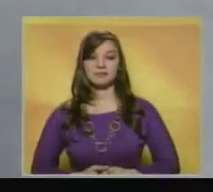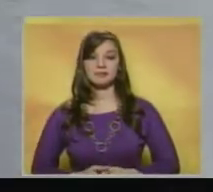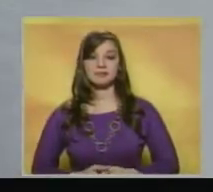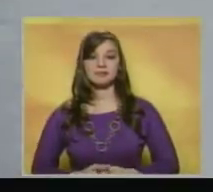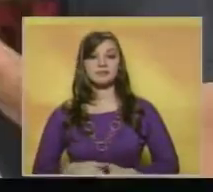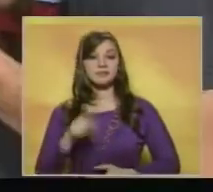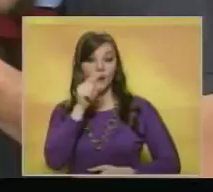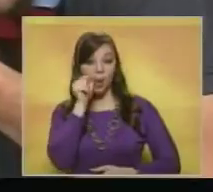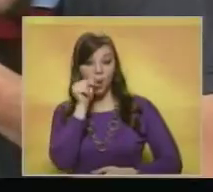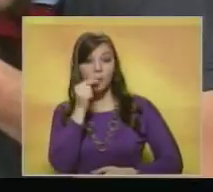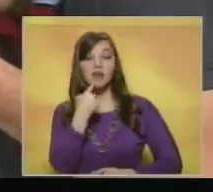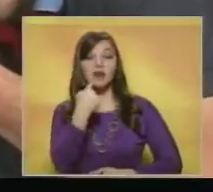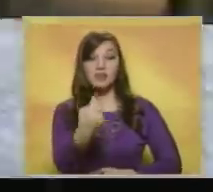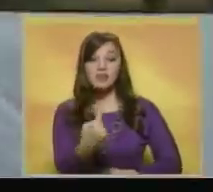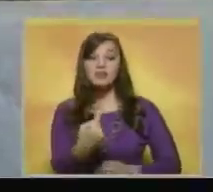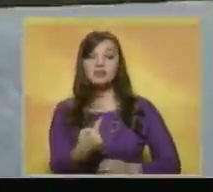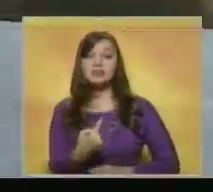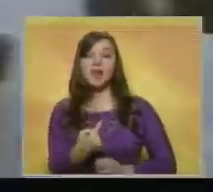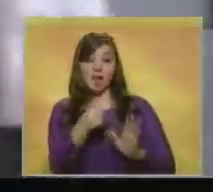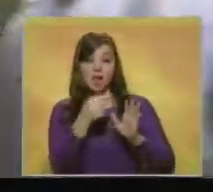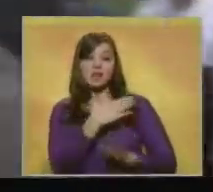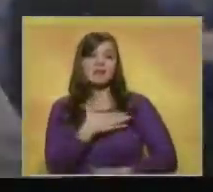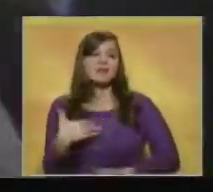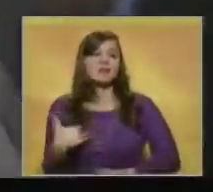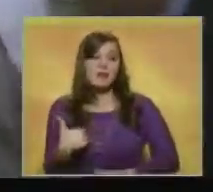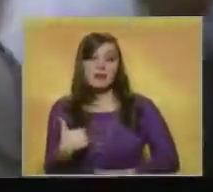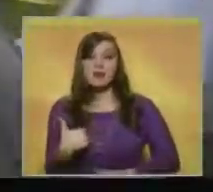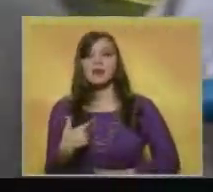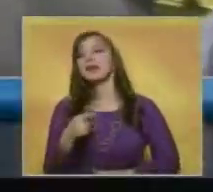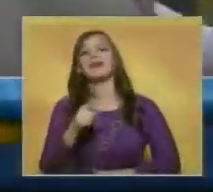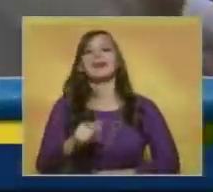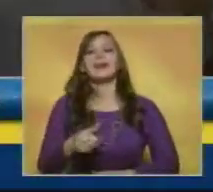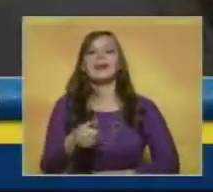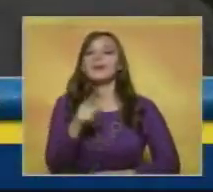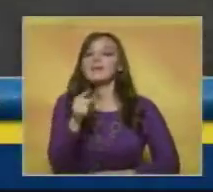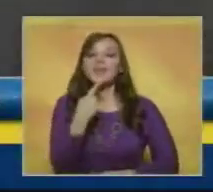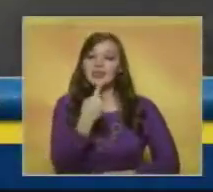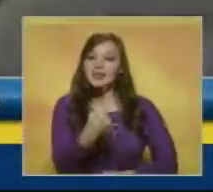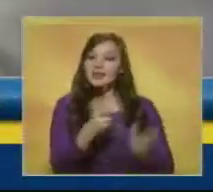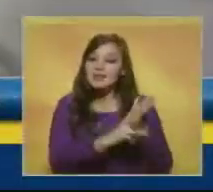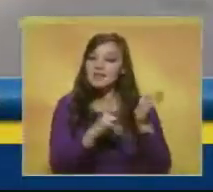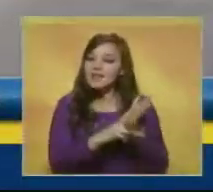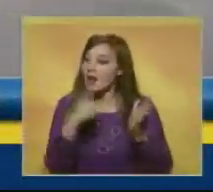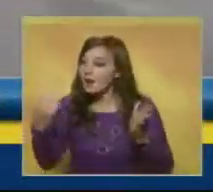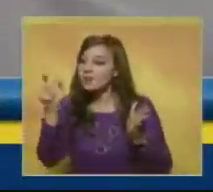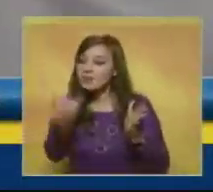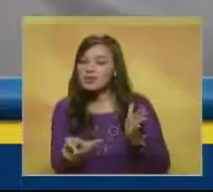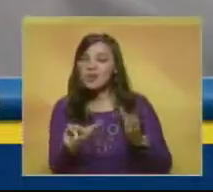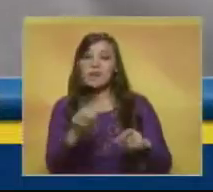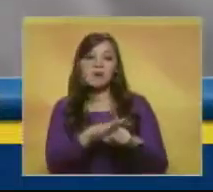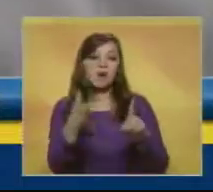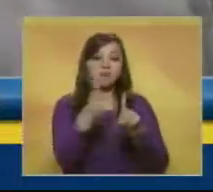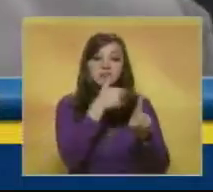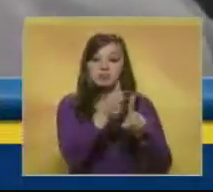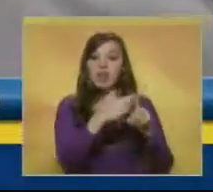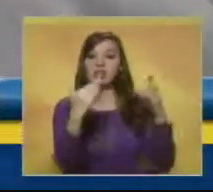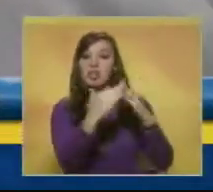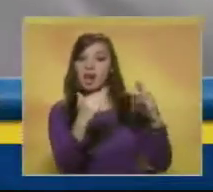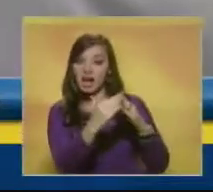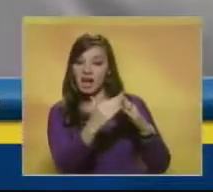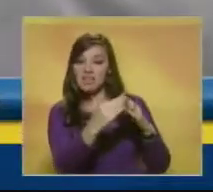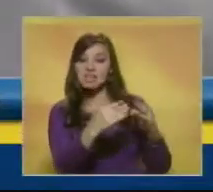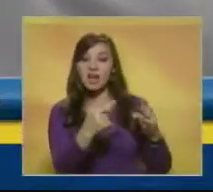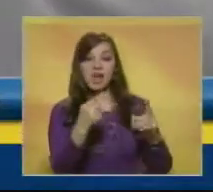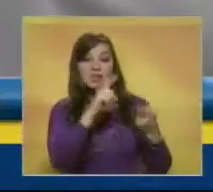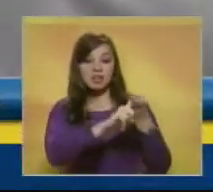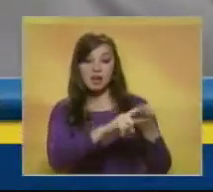Omar manifestó que lo que más desea es que se diga la verdad y que el caso judicial por violencia doméstica que pesa